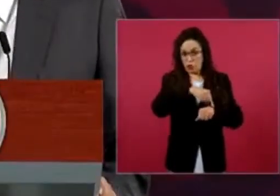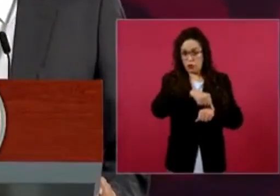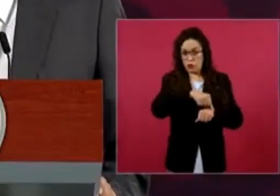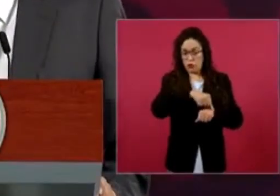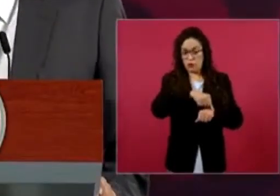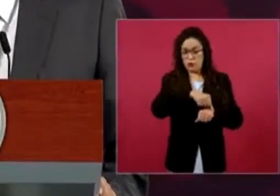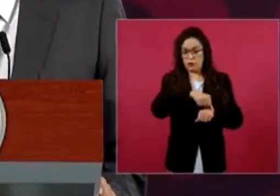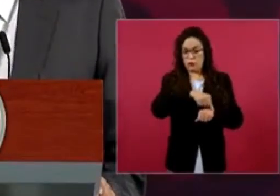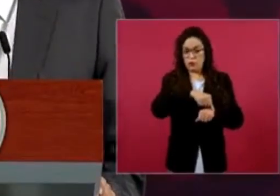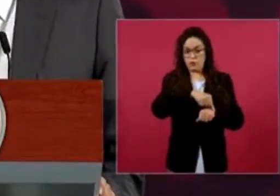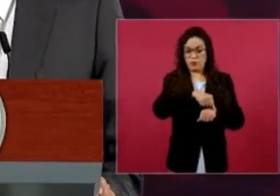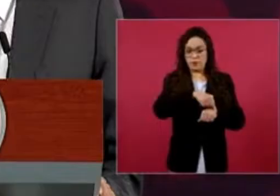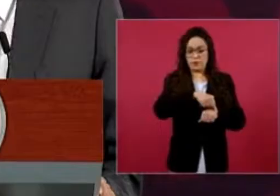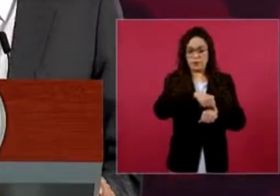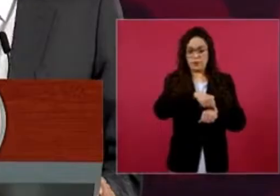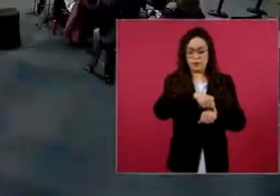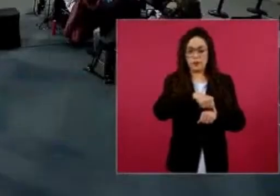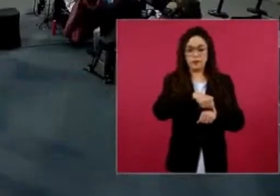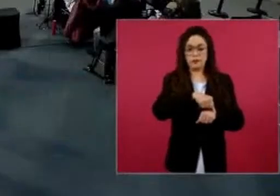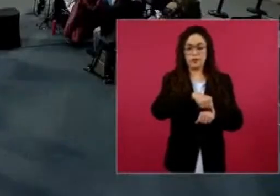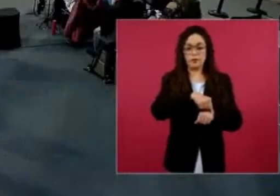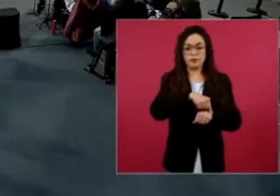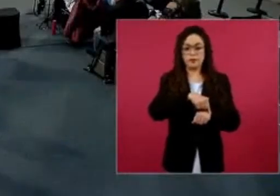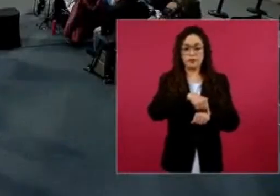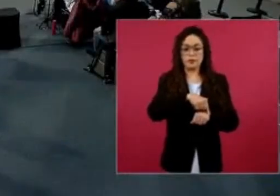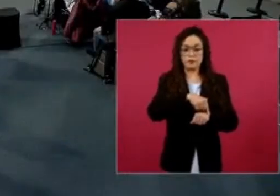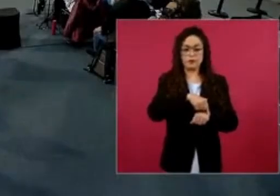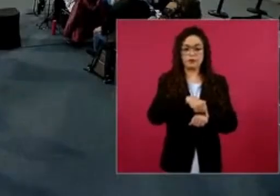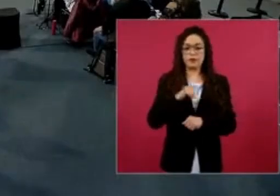a pedirle a Berta,